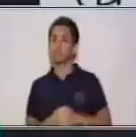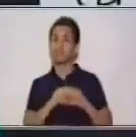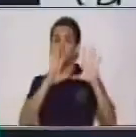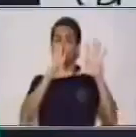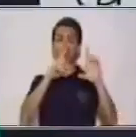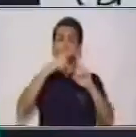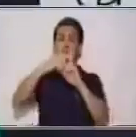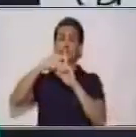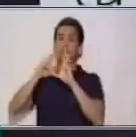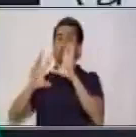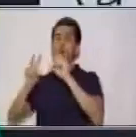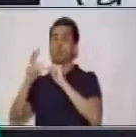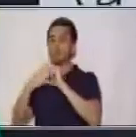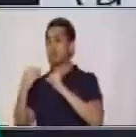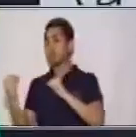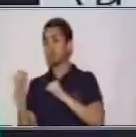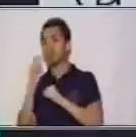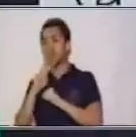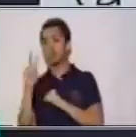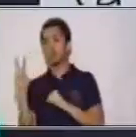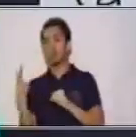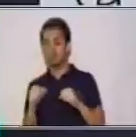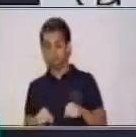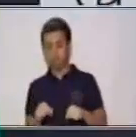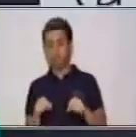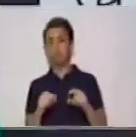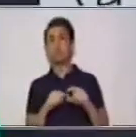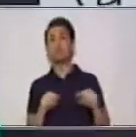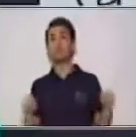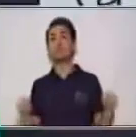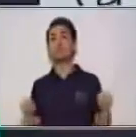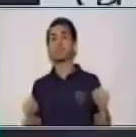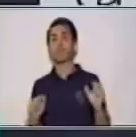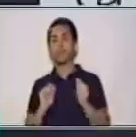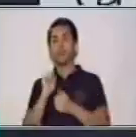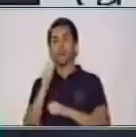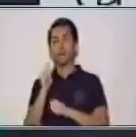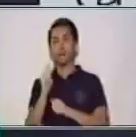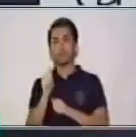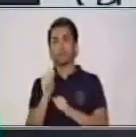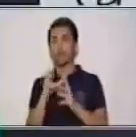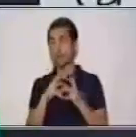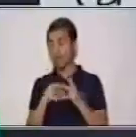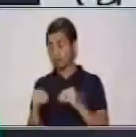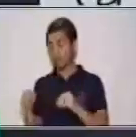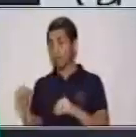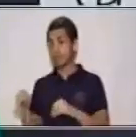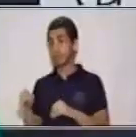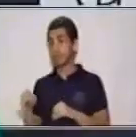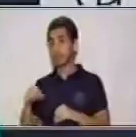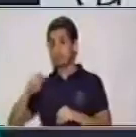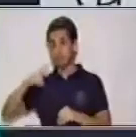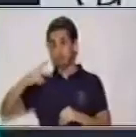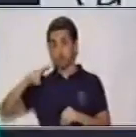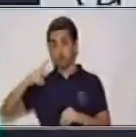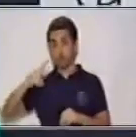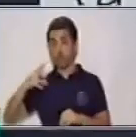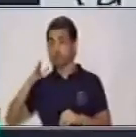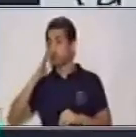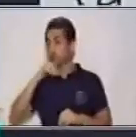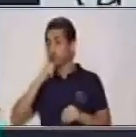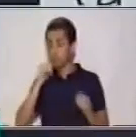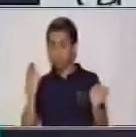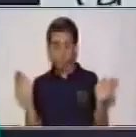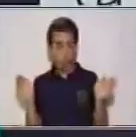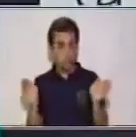12, nos da 22, dividido 15. Estos números no se pueden